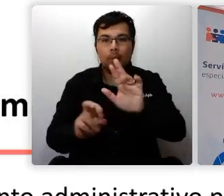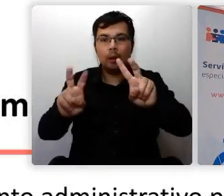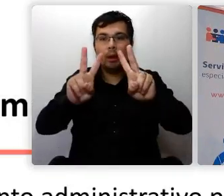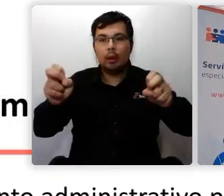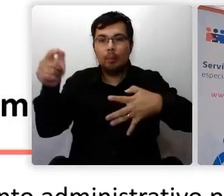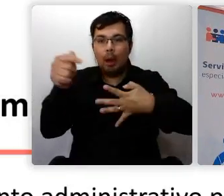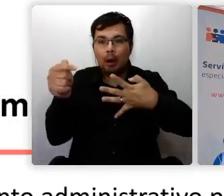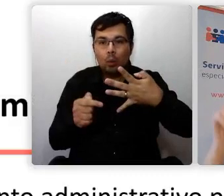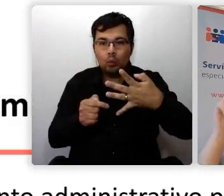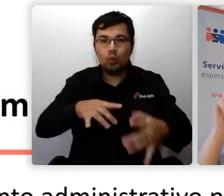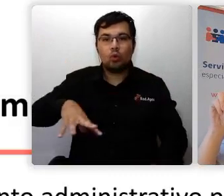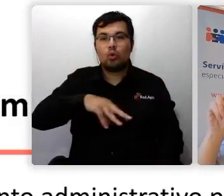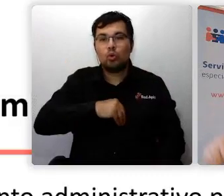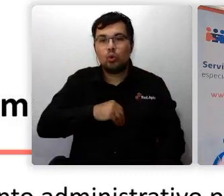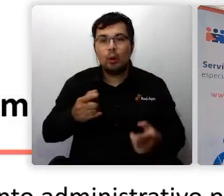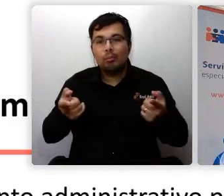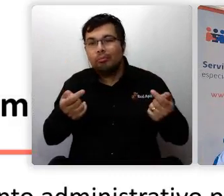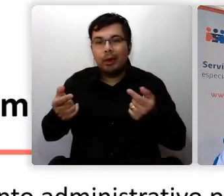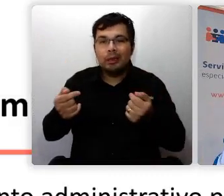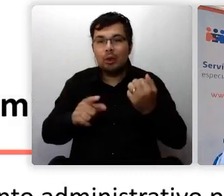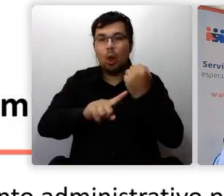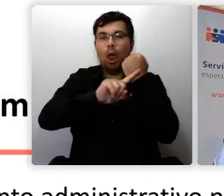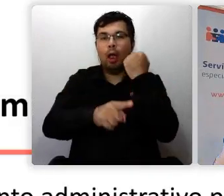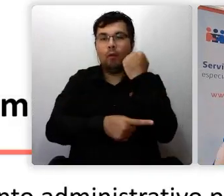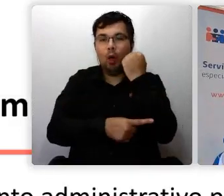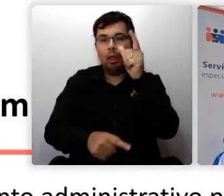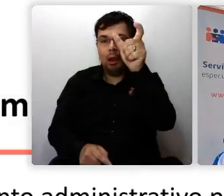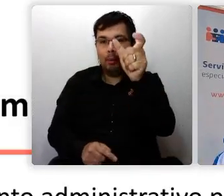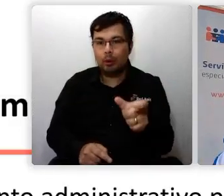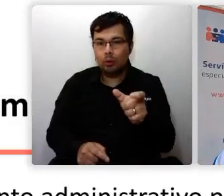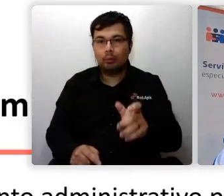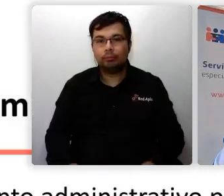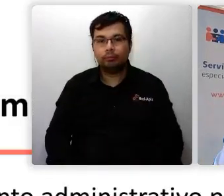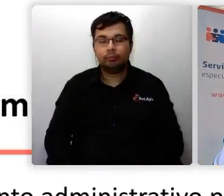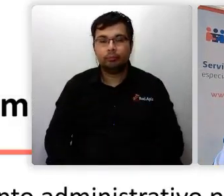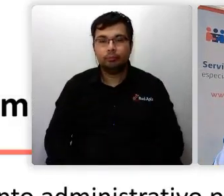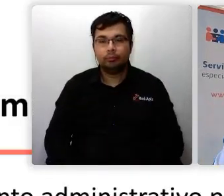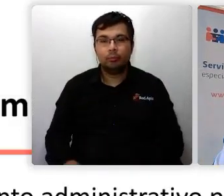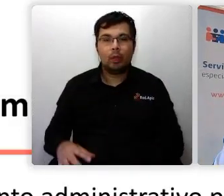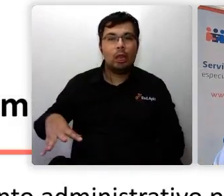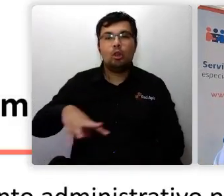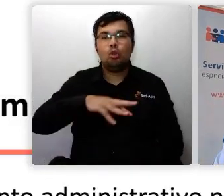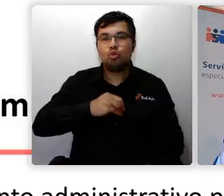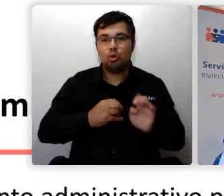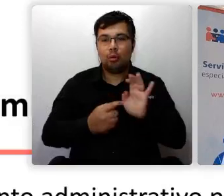actuar como abogados, entre comillas, de la persona y nosotros presentarla.